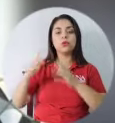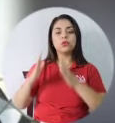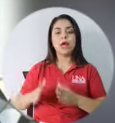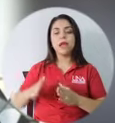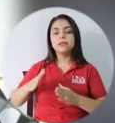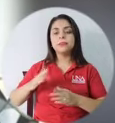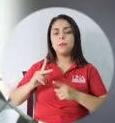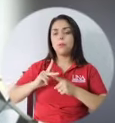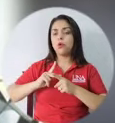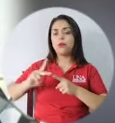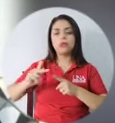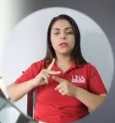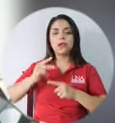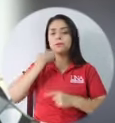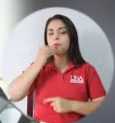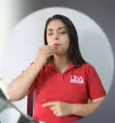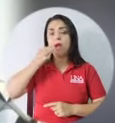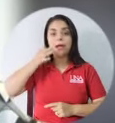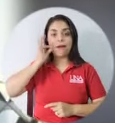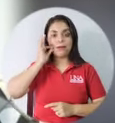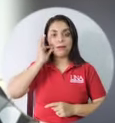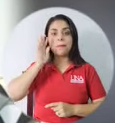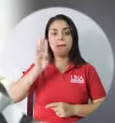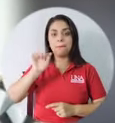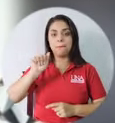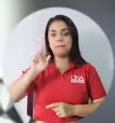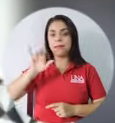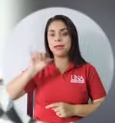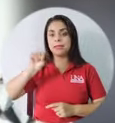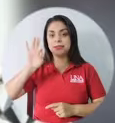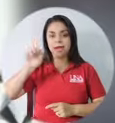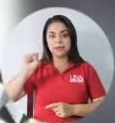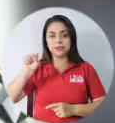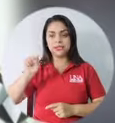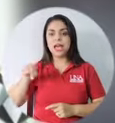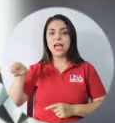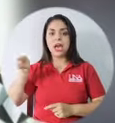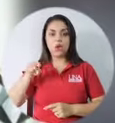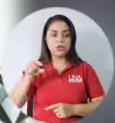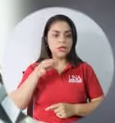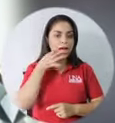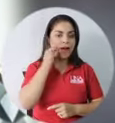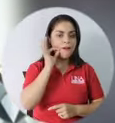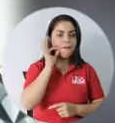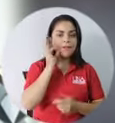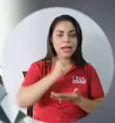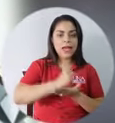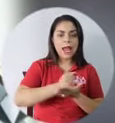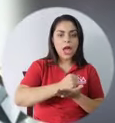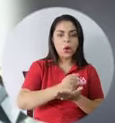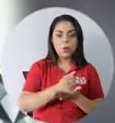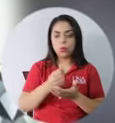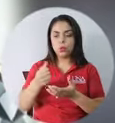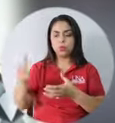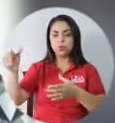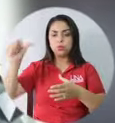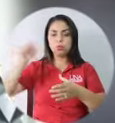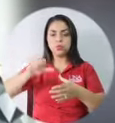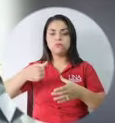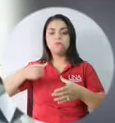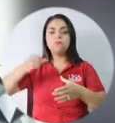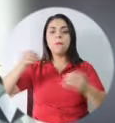profesionales baristas, que son los conocedores del café, que de un café en grano convierten magia en